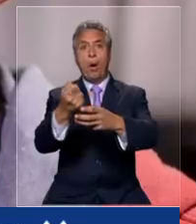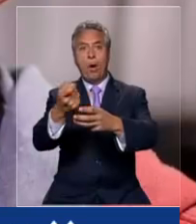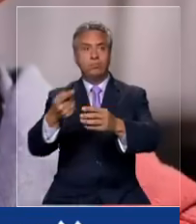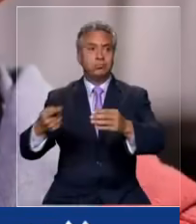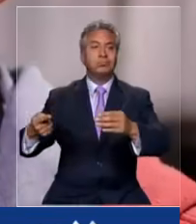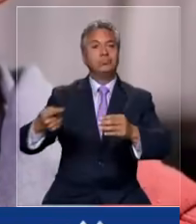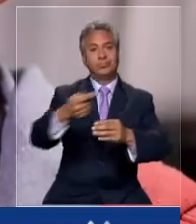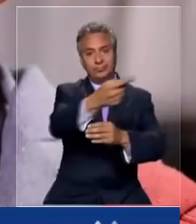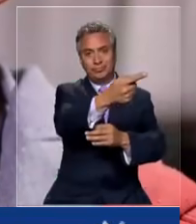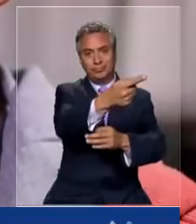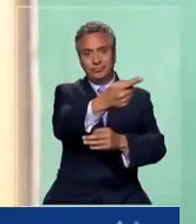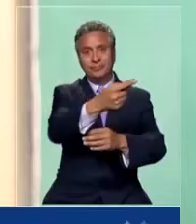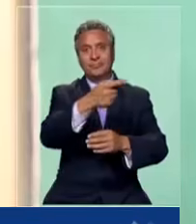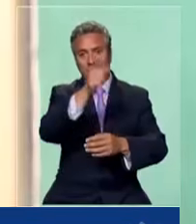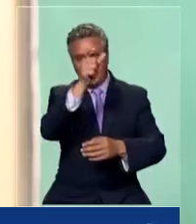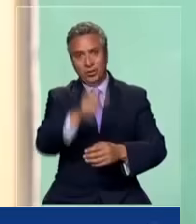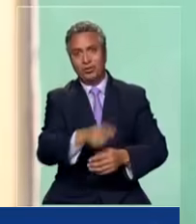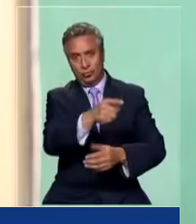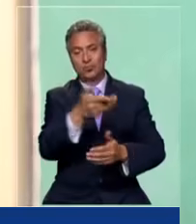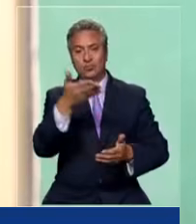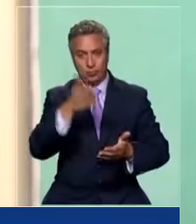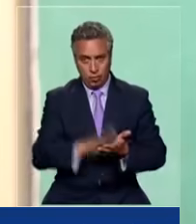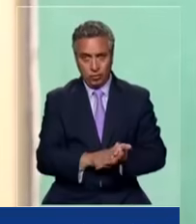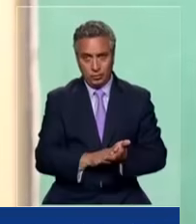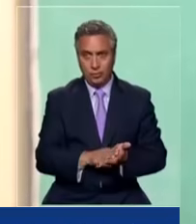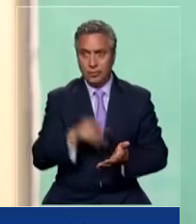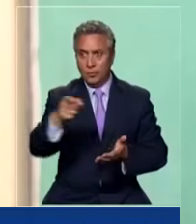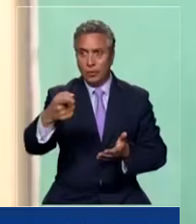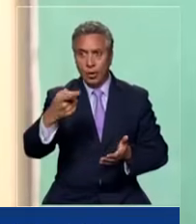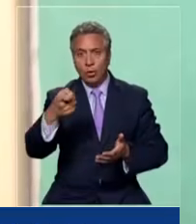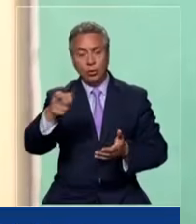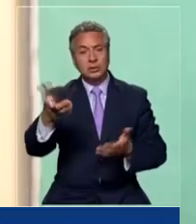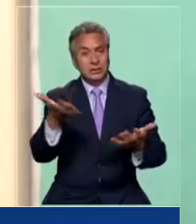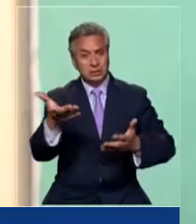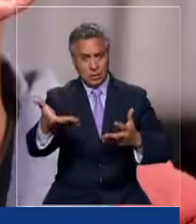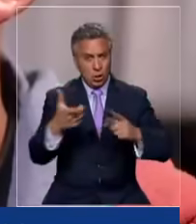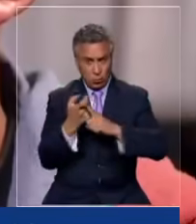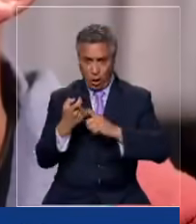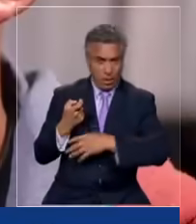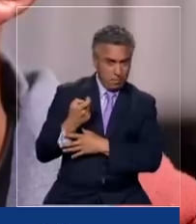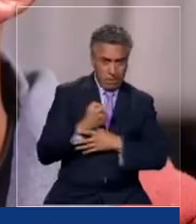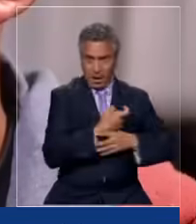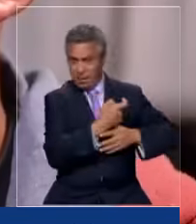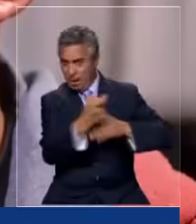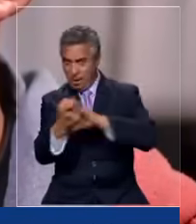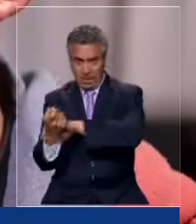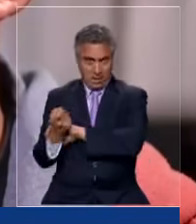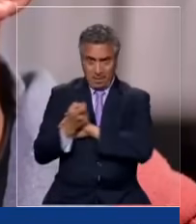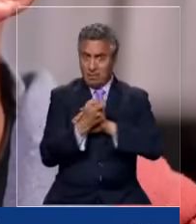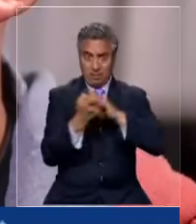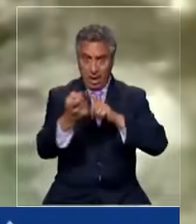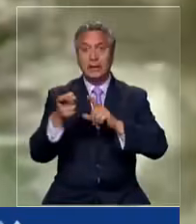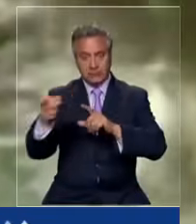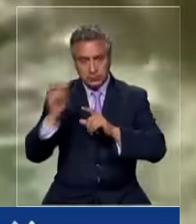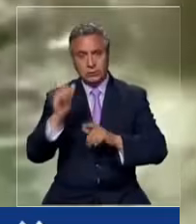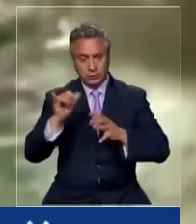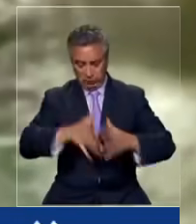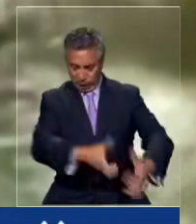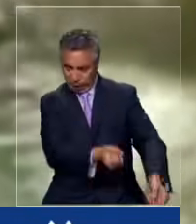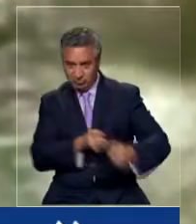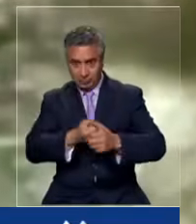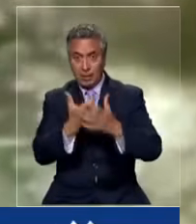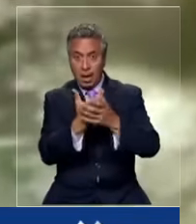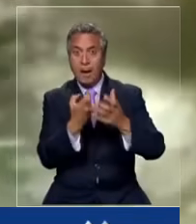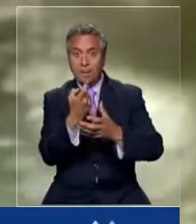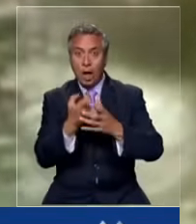Fon, Molinario. ¿Ese fue un disparo que sale de qué, de un forcejeo? Fue el forcejeo, tratando de quitarme el arma. Luego,